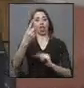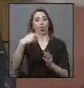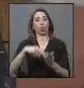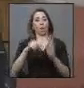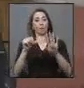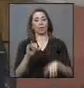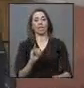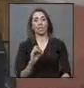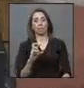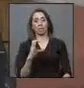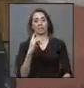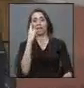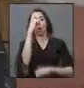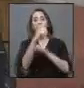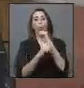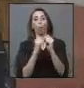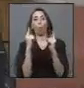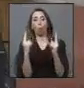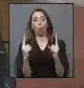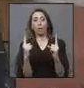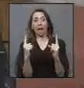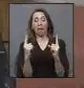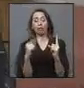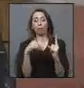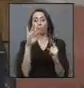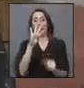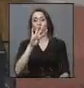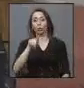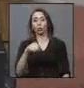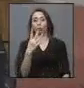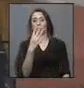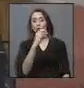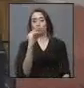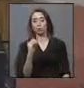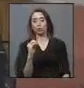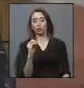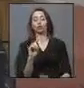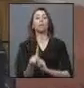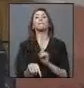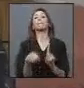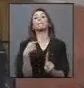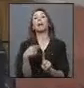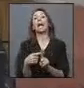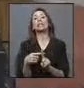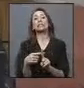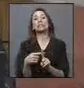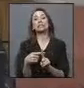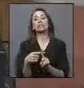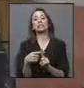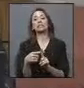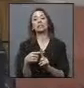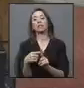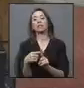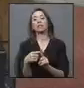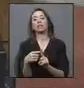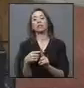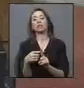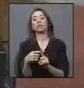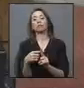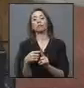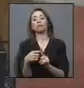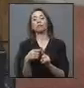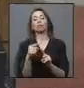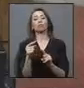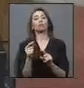2016 el IPC anual estará sobre el 4,4%, y a ello se le debe sumar el crecimiento de la